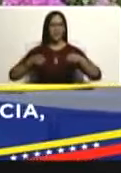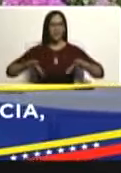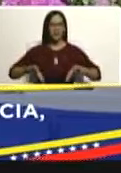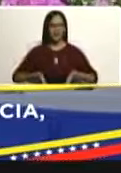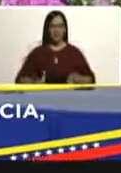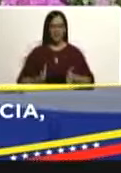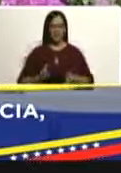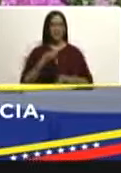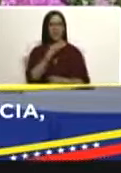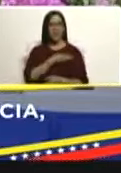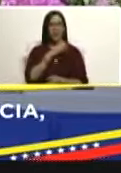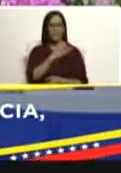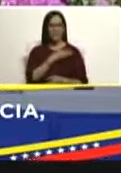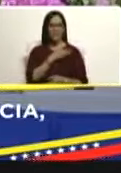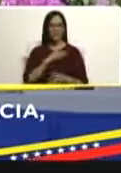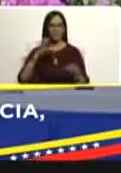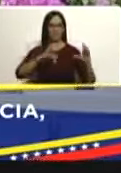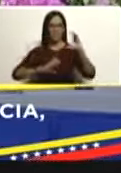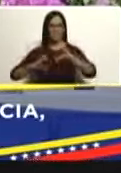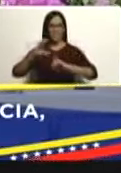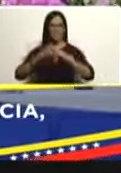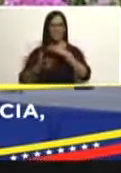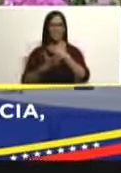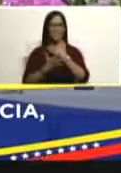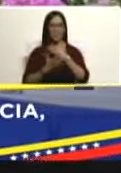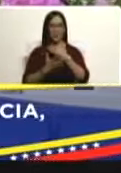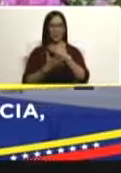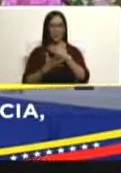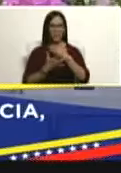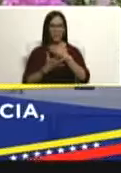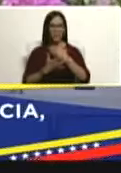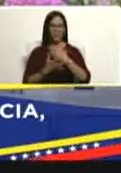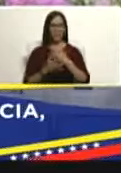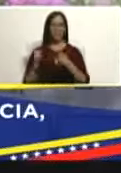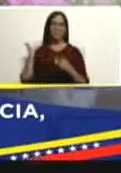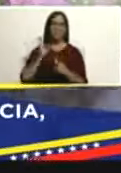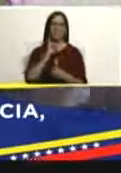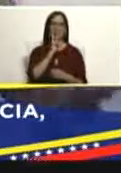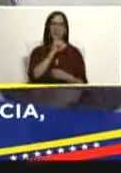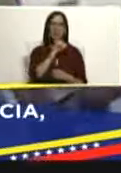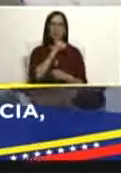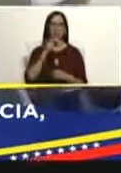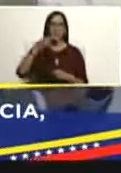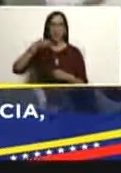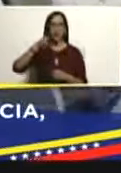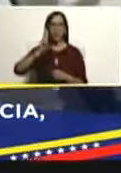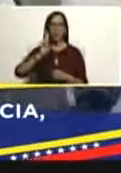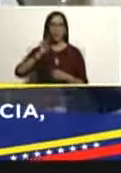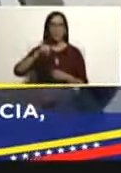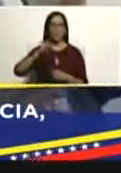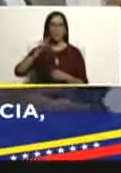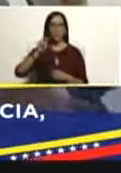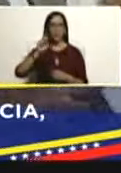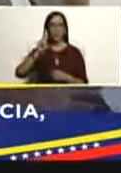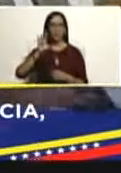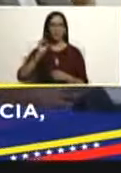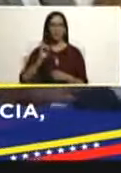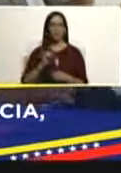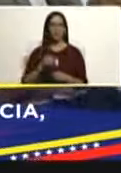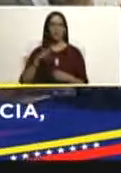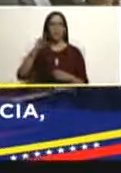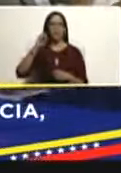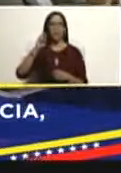gran misión Ciencia y Tecnología, que llevará el nombre de Humberto Fernández